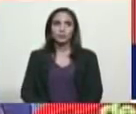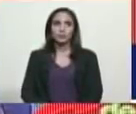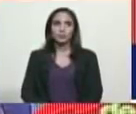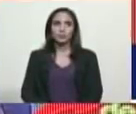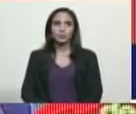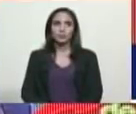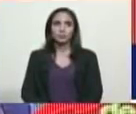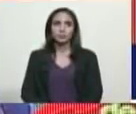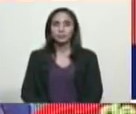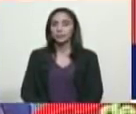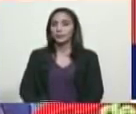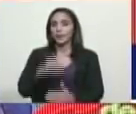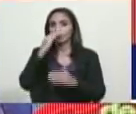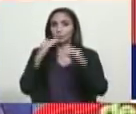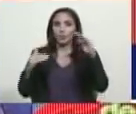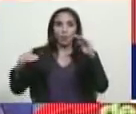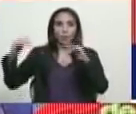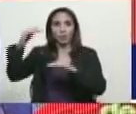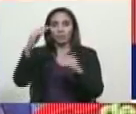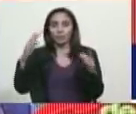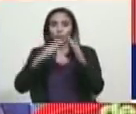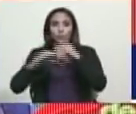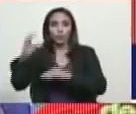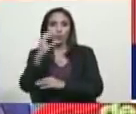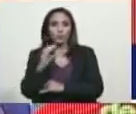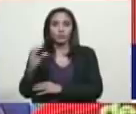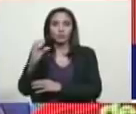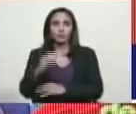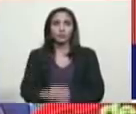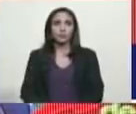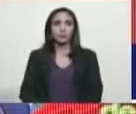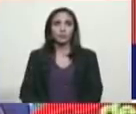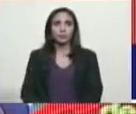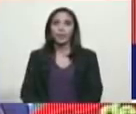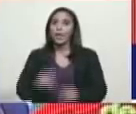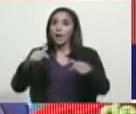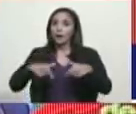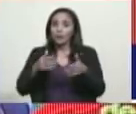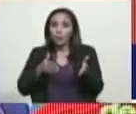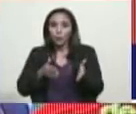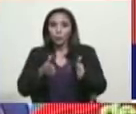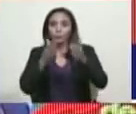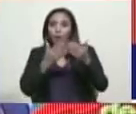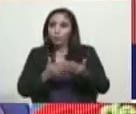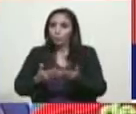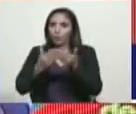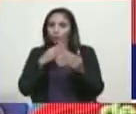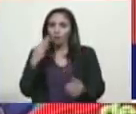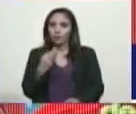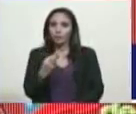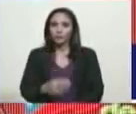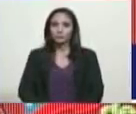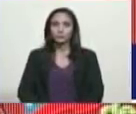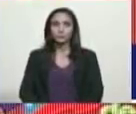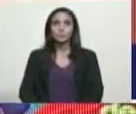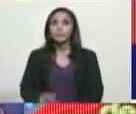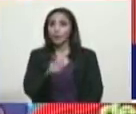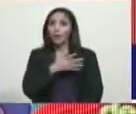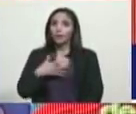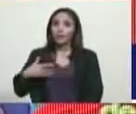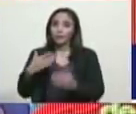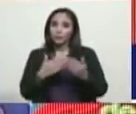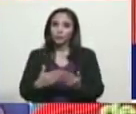se consigue uno un compatriota que viene de Colombia y aquí consiguió el camino para estudiar. Él quiere seguir